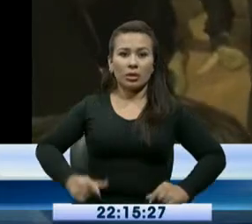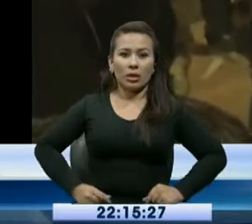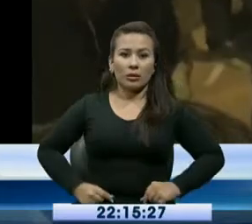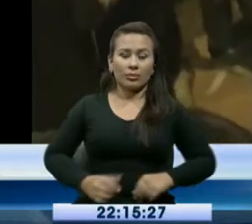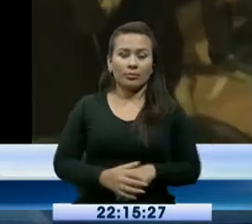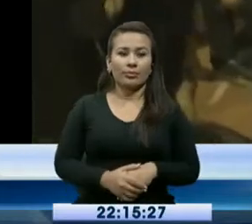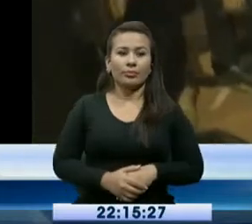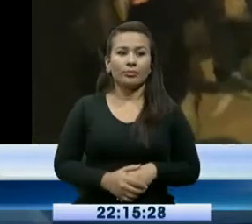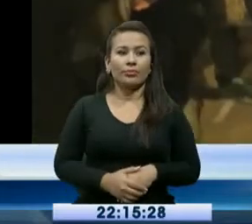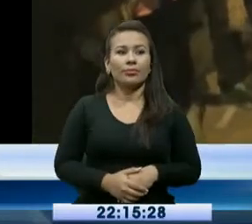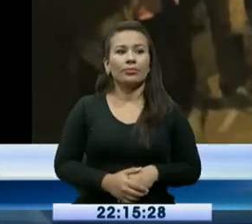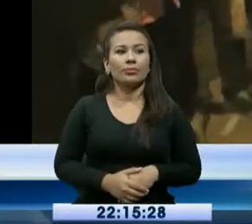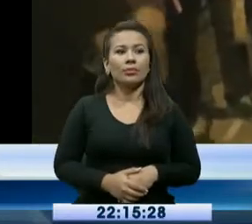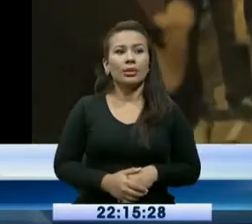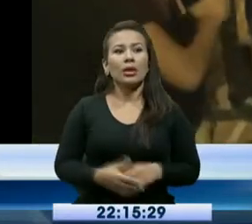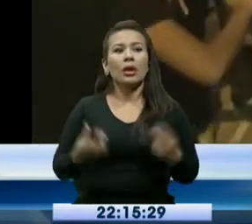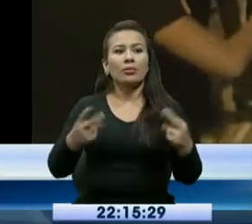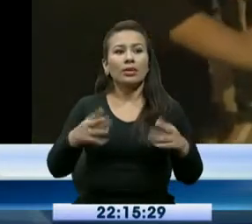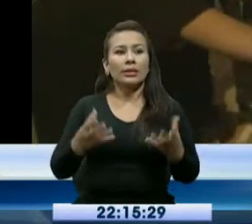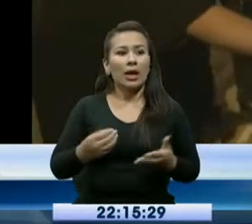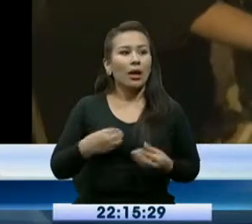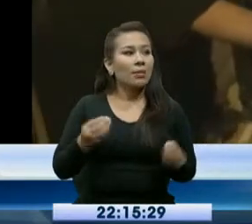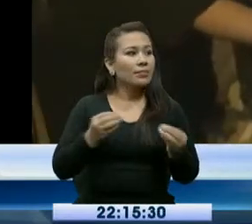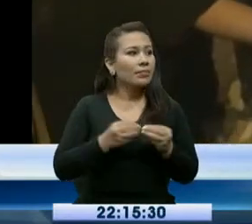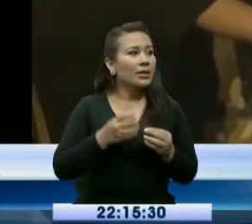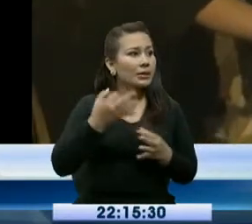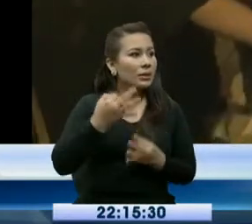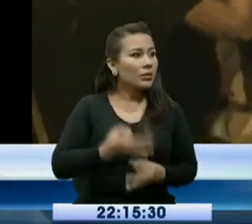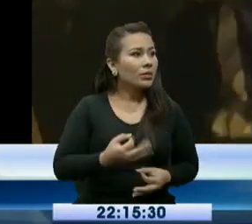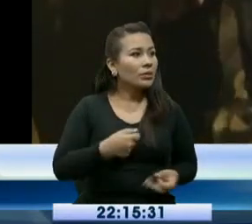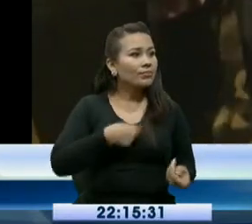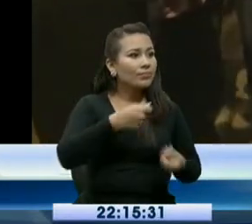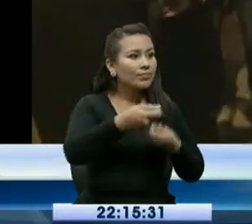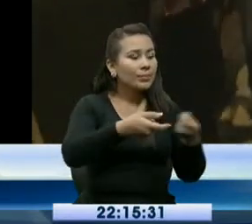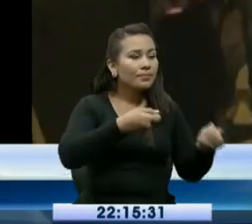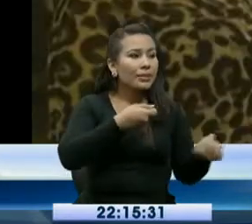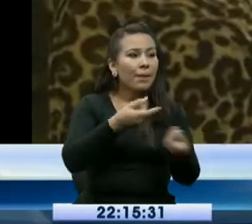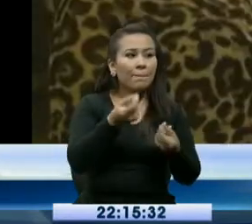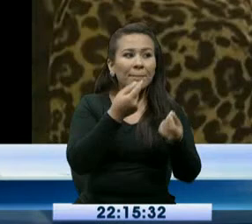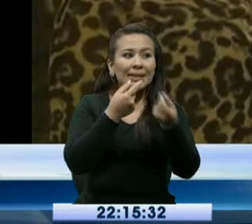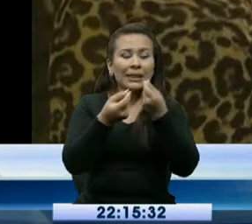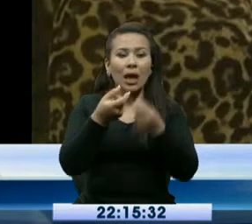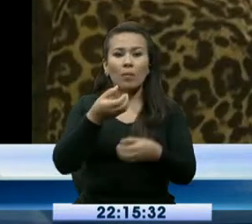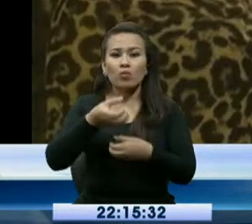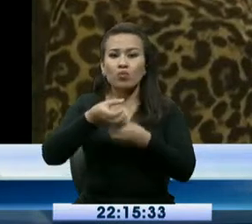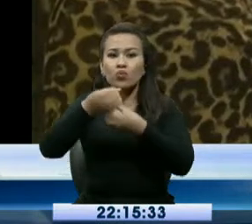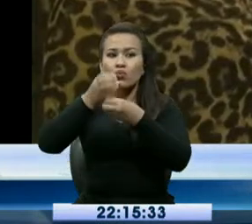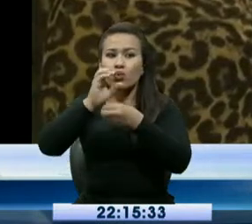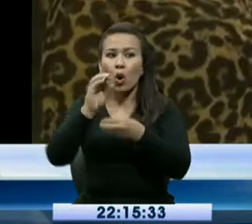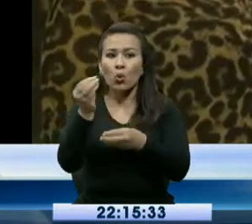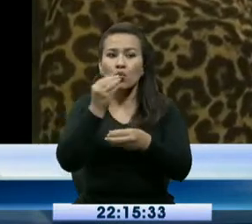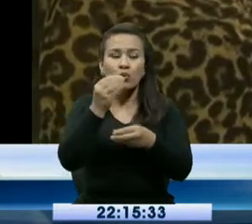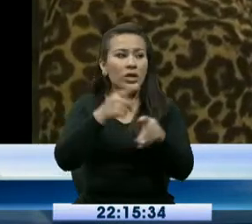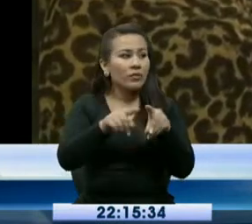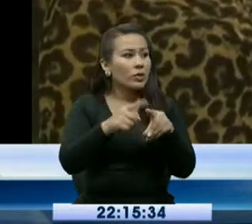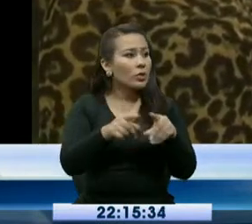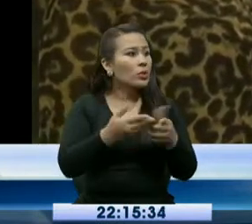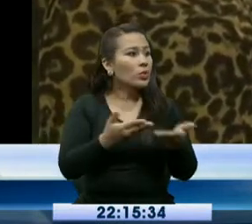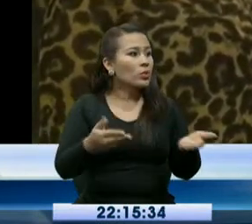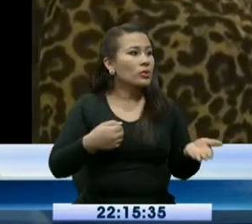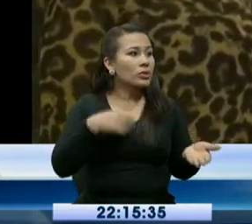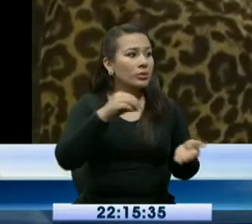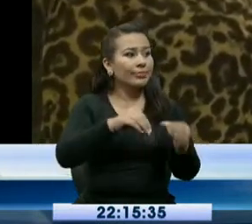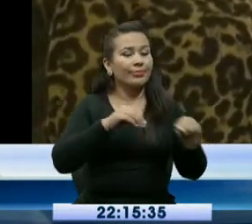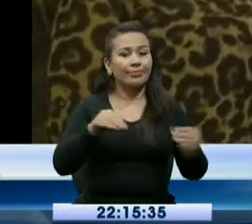están tratando de dar más garantías en el sector para que las personas que deseen mantenerse en el sitio traten de sobrellevar